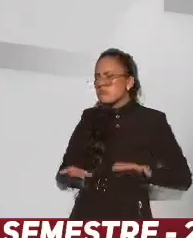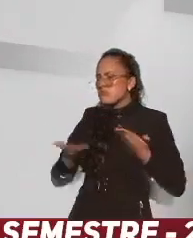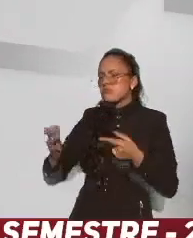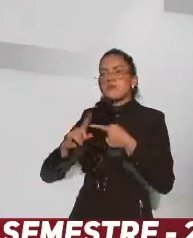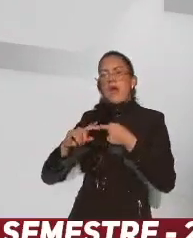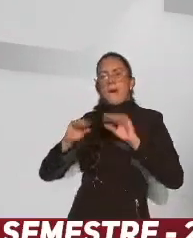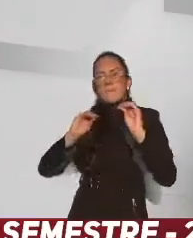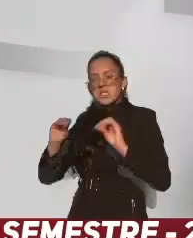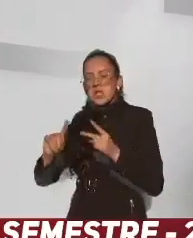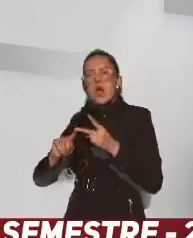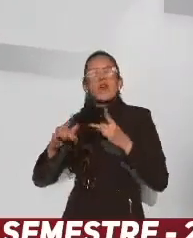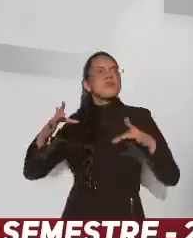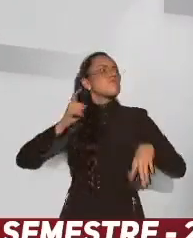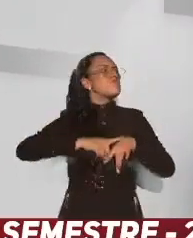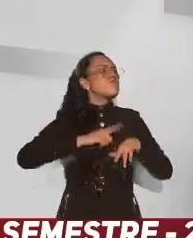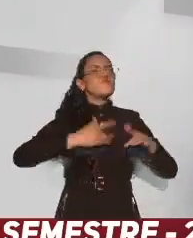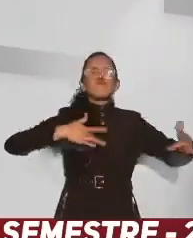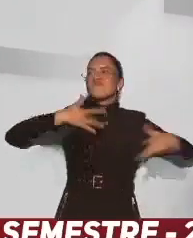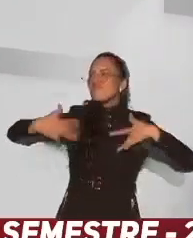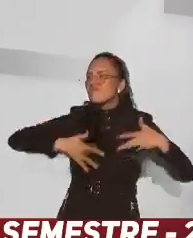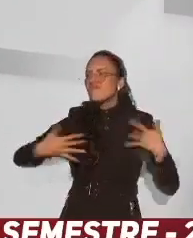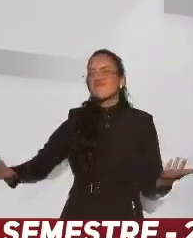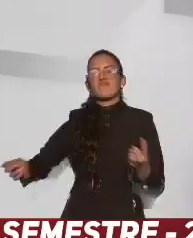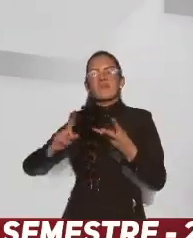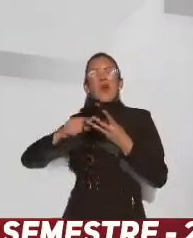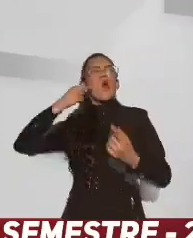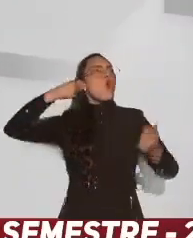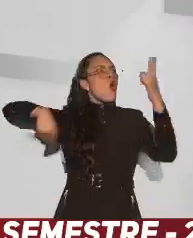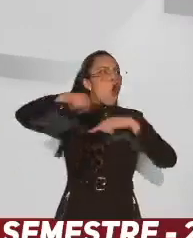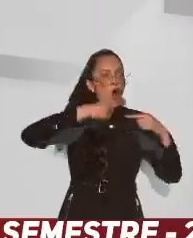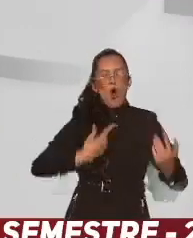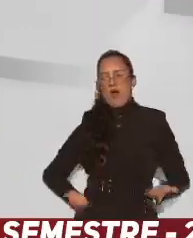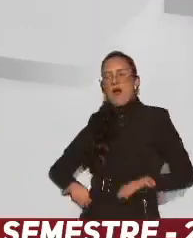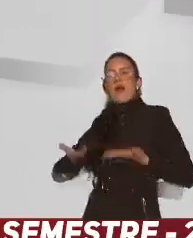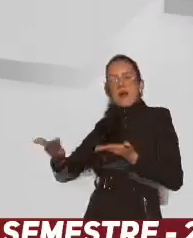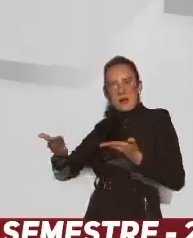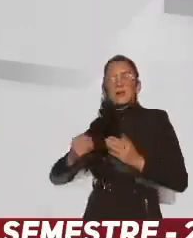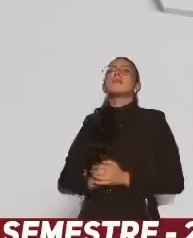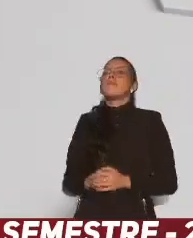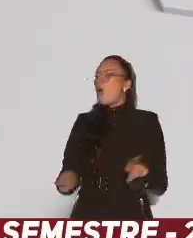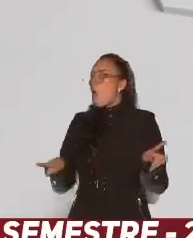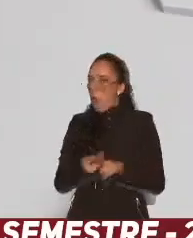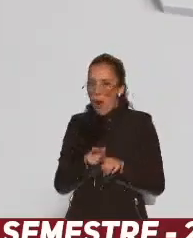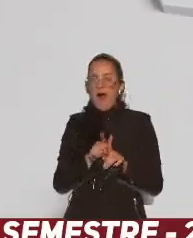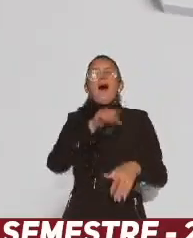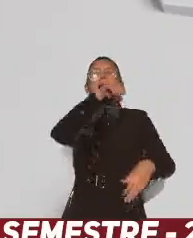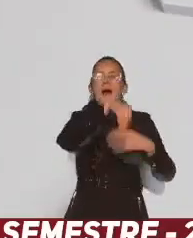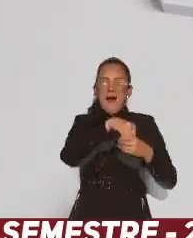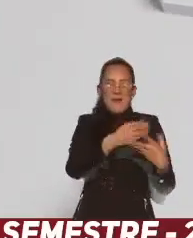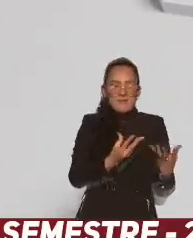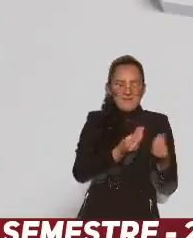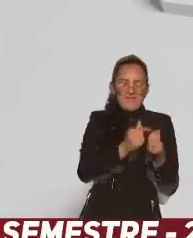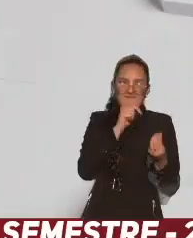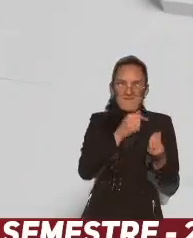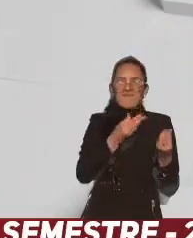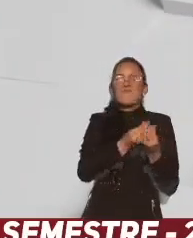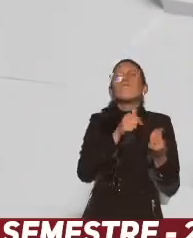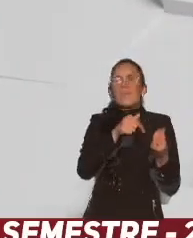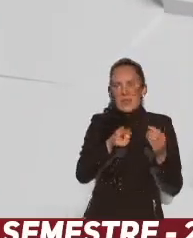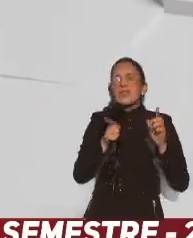ofrece recreación, les ofrece turismo. De la misma manera, el comando de personal ha